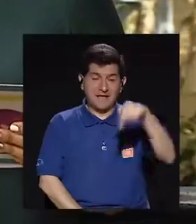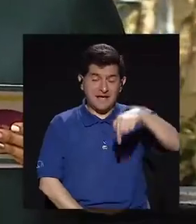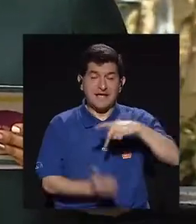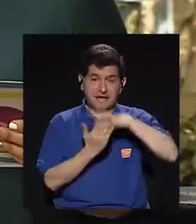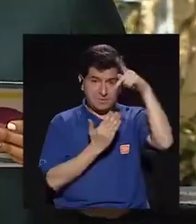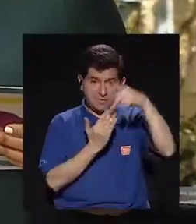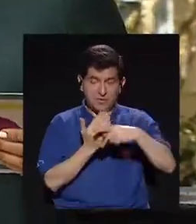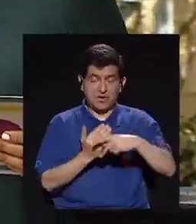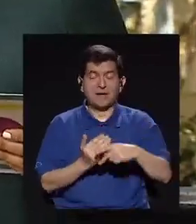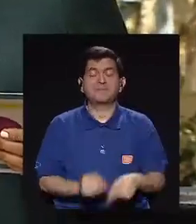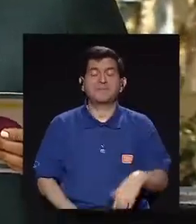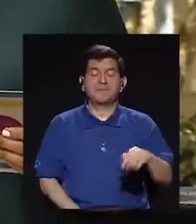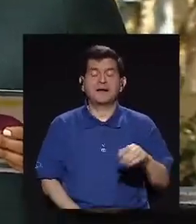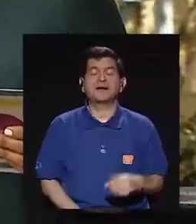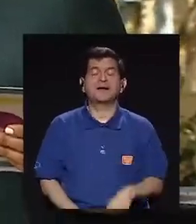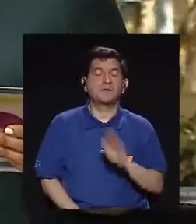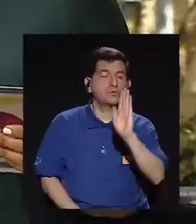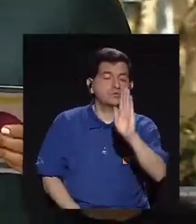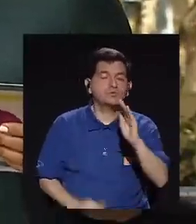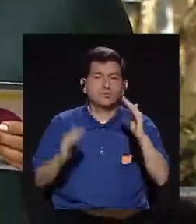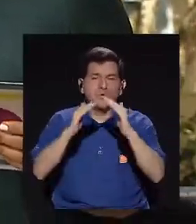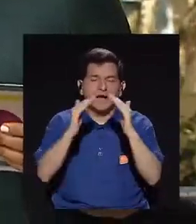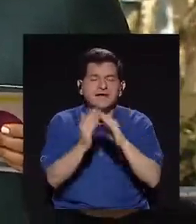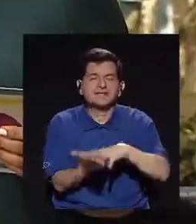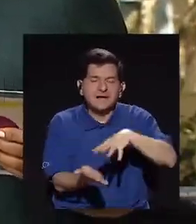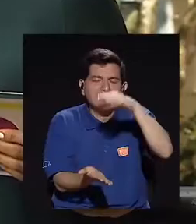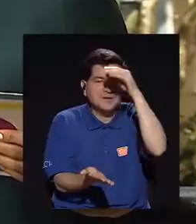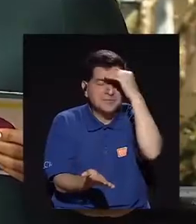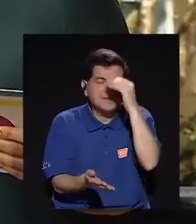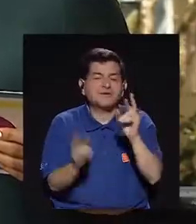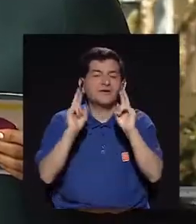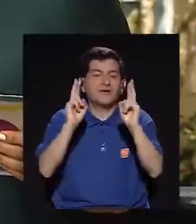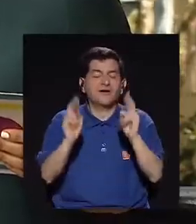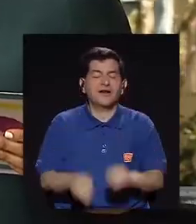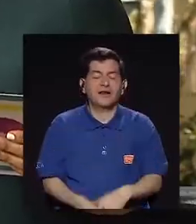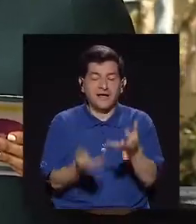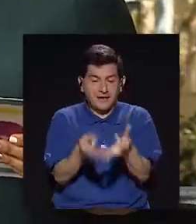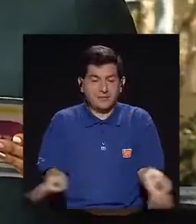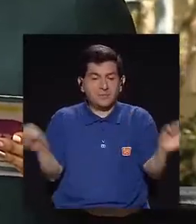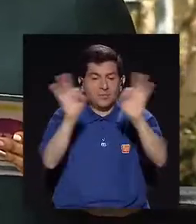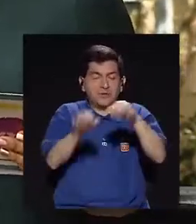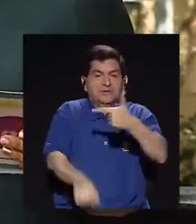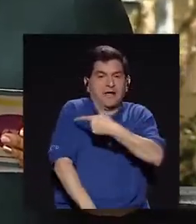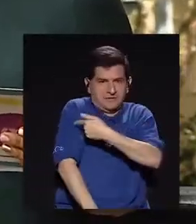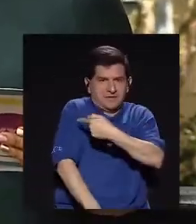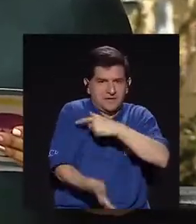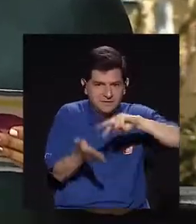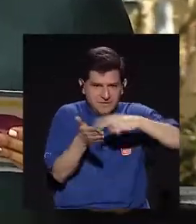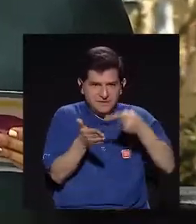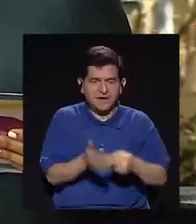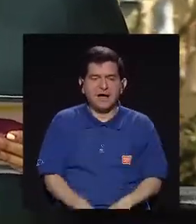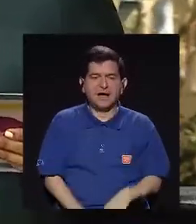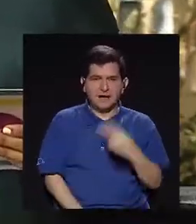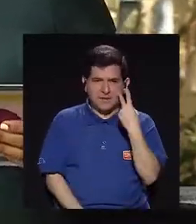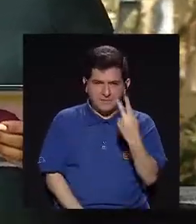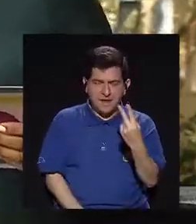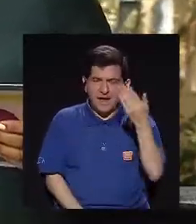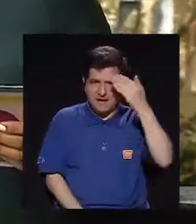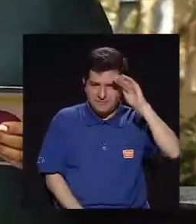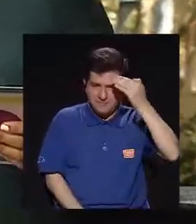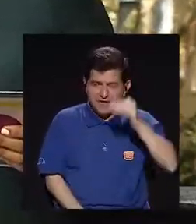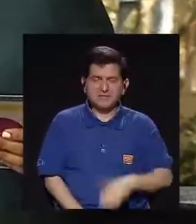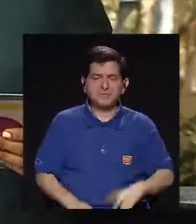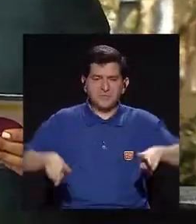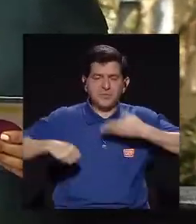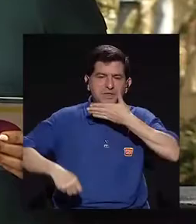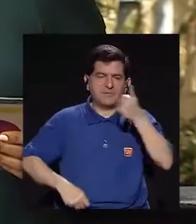Y este ha sido nuestro programa por el día de hoy, esperando que allá en sus hogares hayamos aprendido de la importancia de la vacunación. Puede seguirnos en